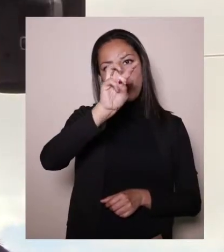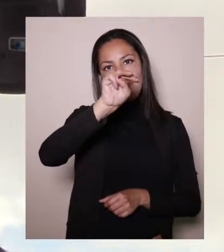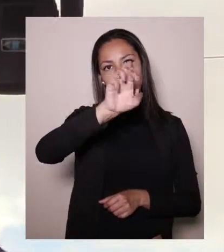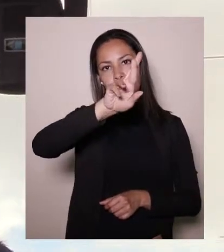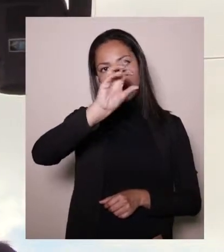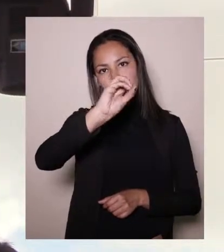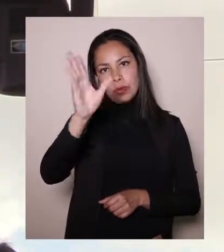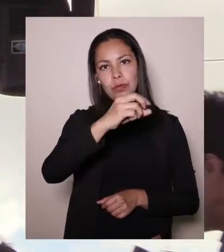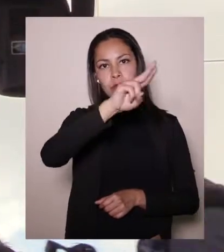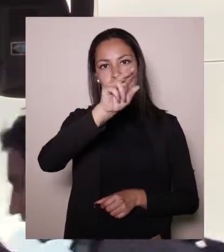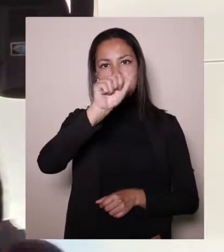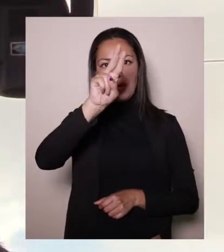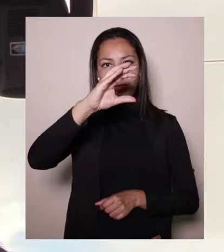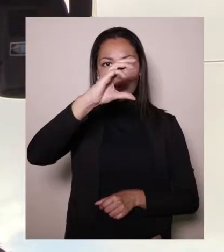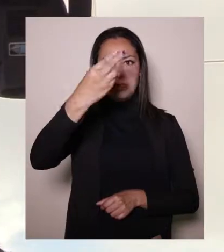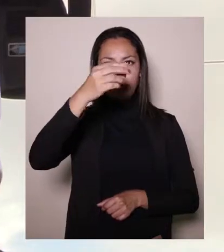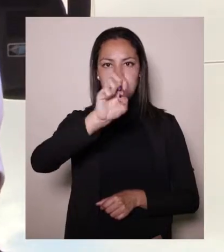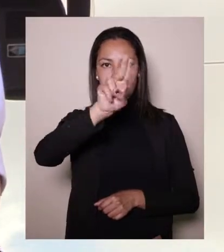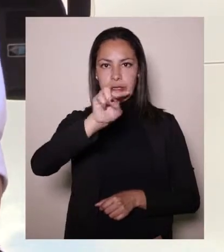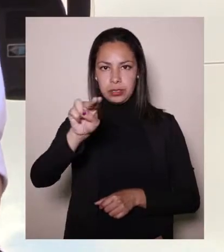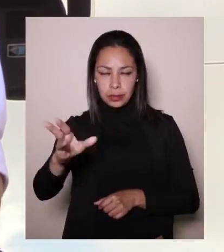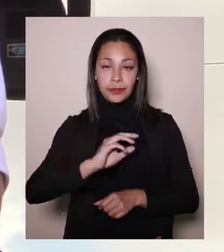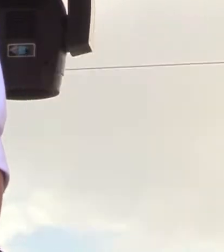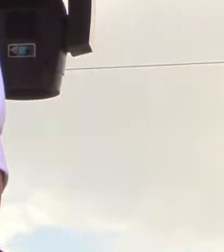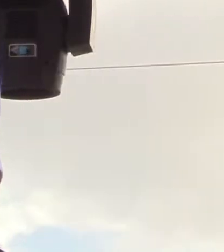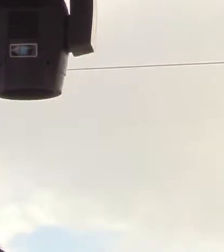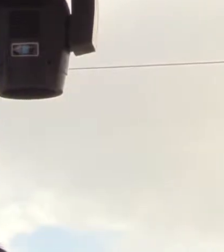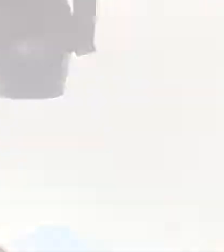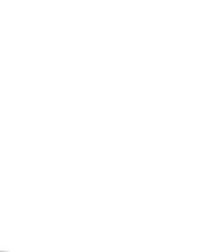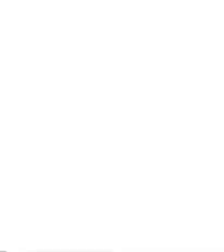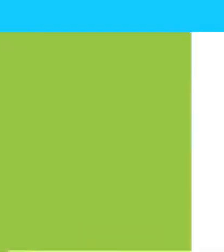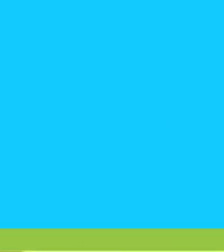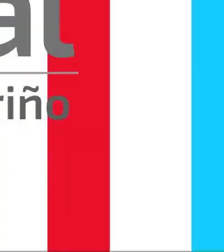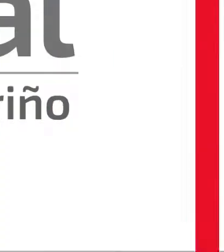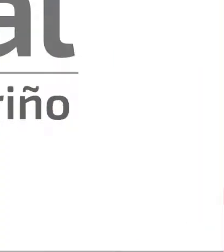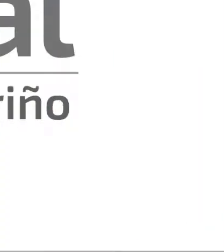el alcalde de este municipio, Ricardo Romero Sánchez.